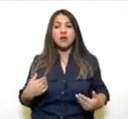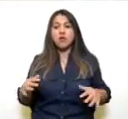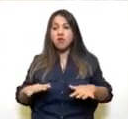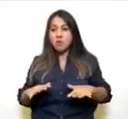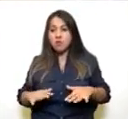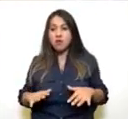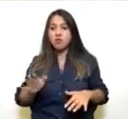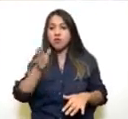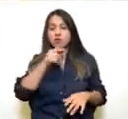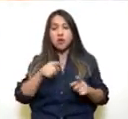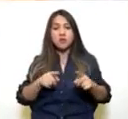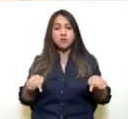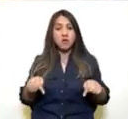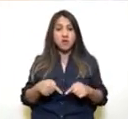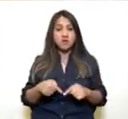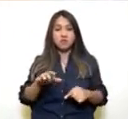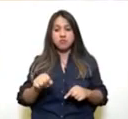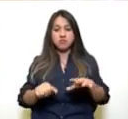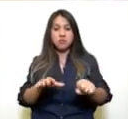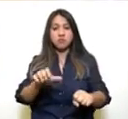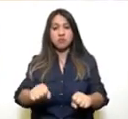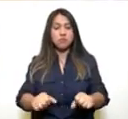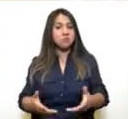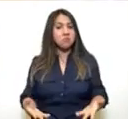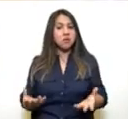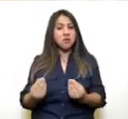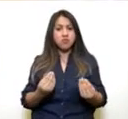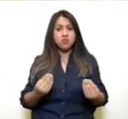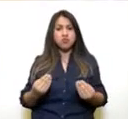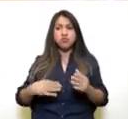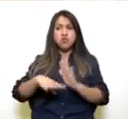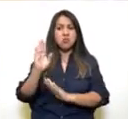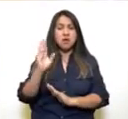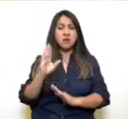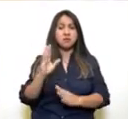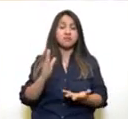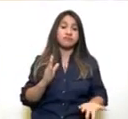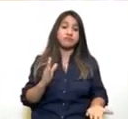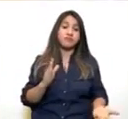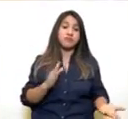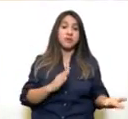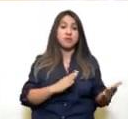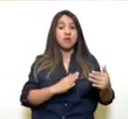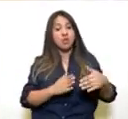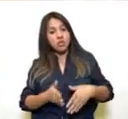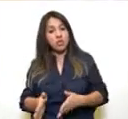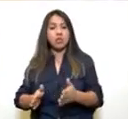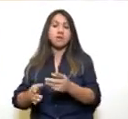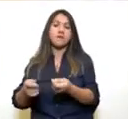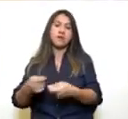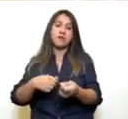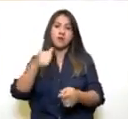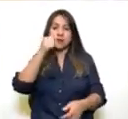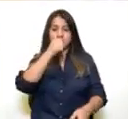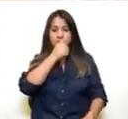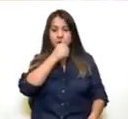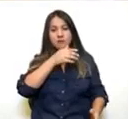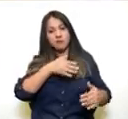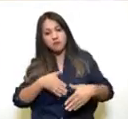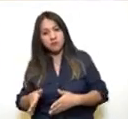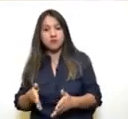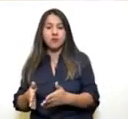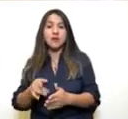espacio muchos muchos más se van a ir por el camino de la droga y eso